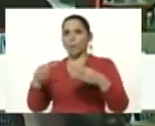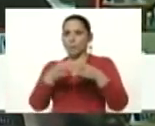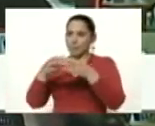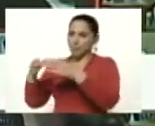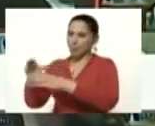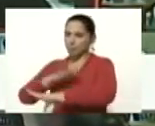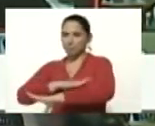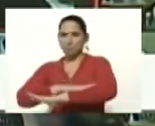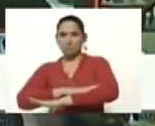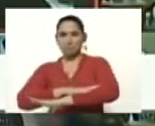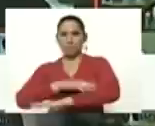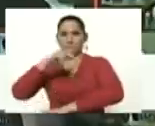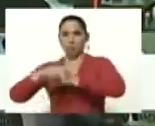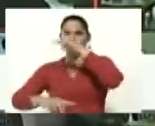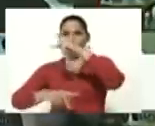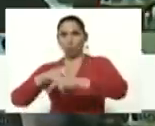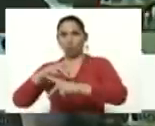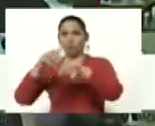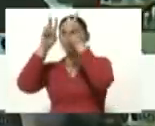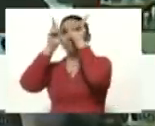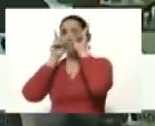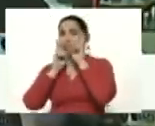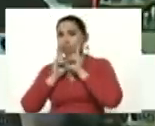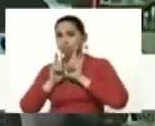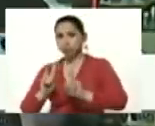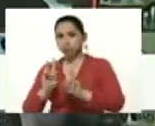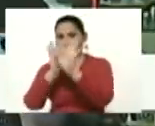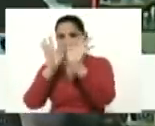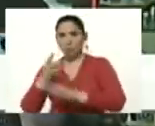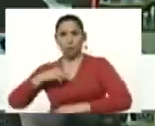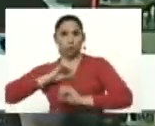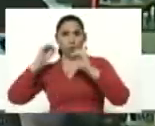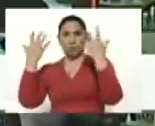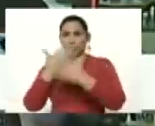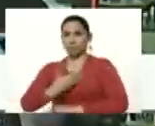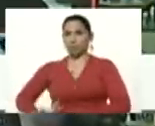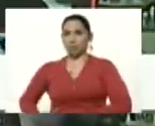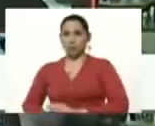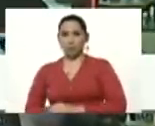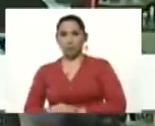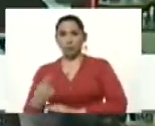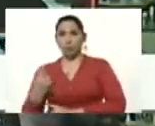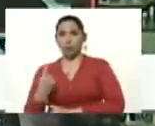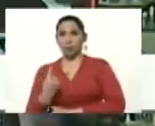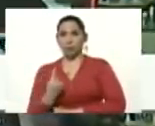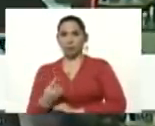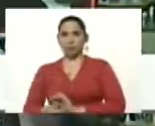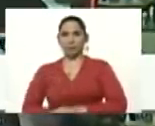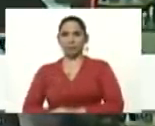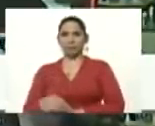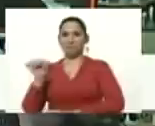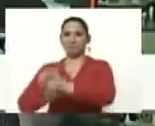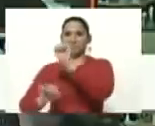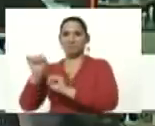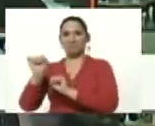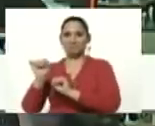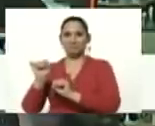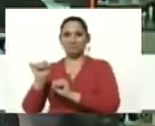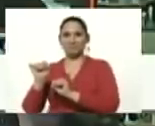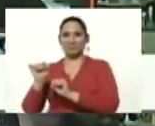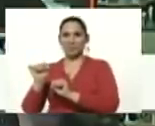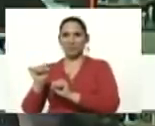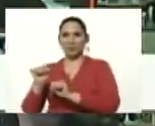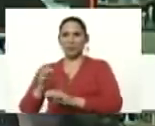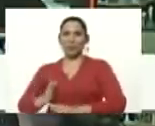reorganizar en el proceso de desinfección. De manera que vamos a lograr, presidente, no solamente prevenir, cortar